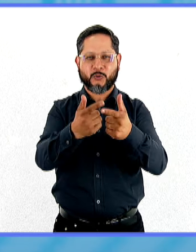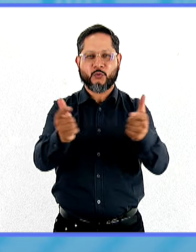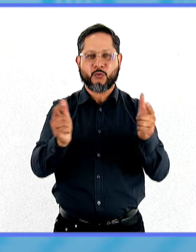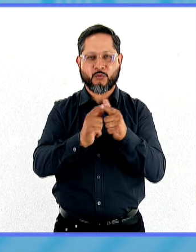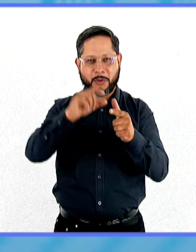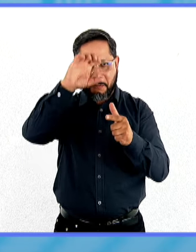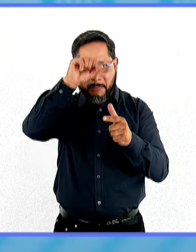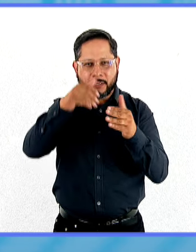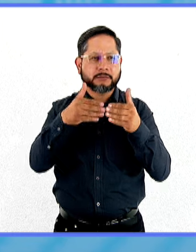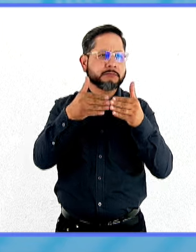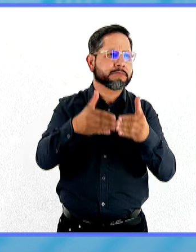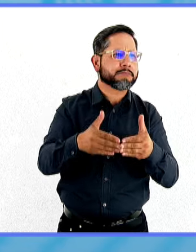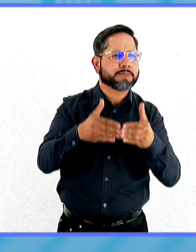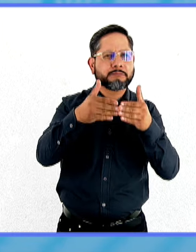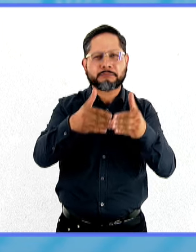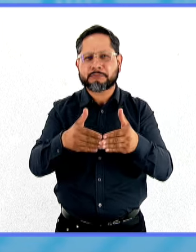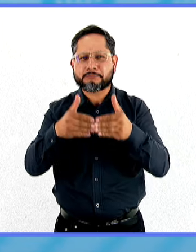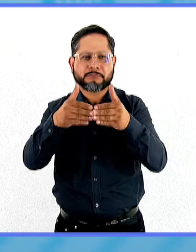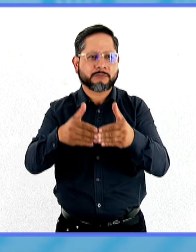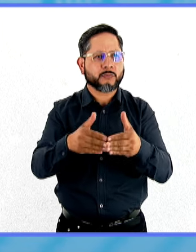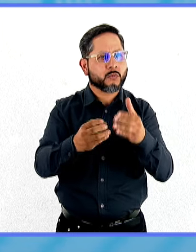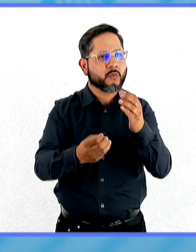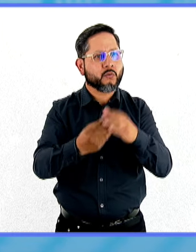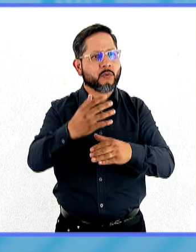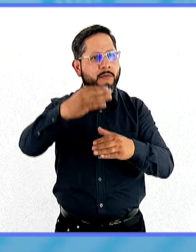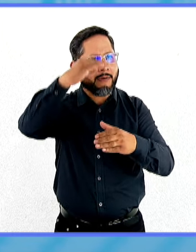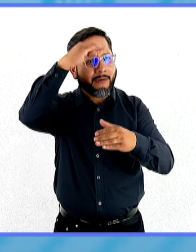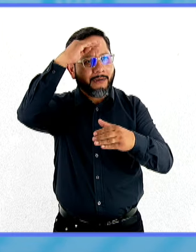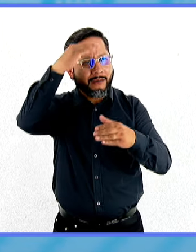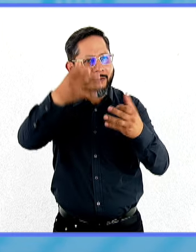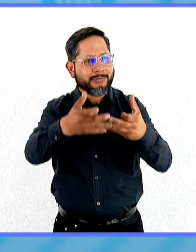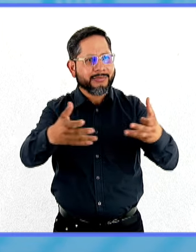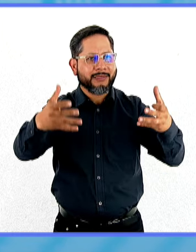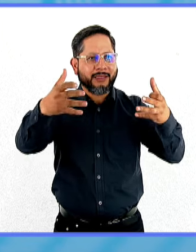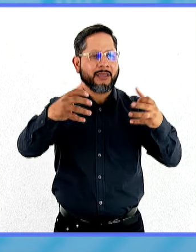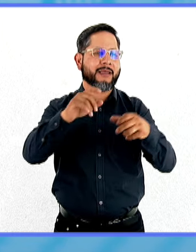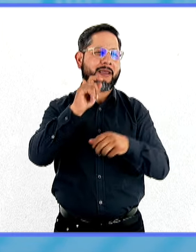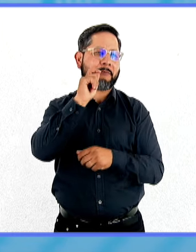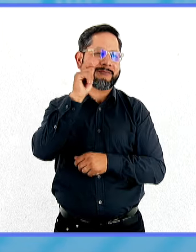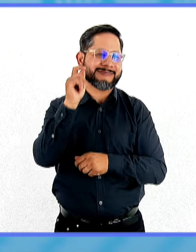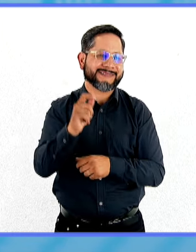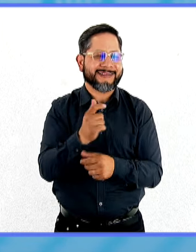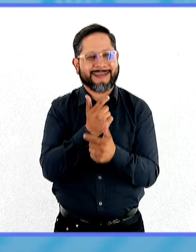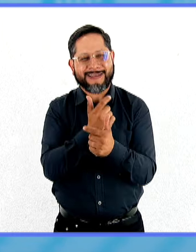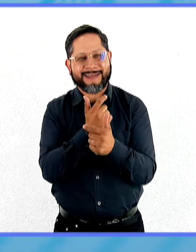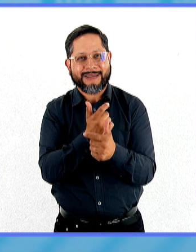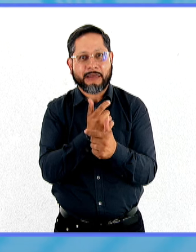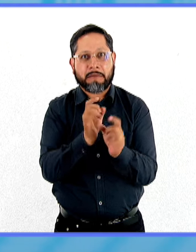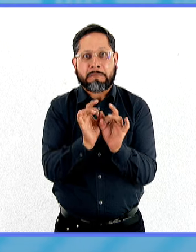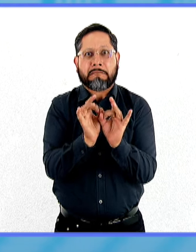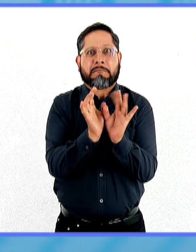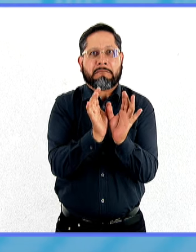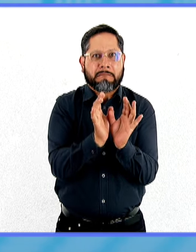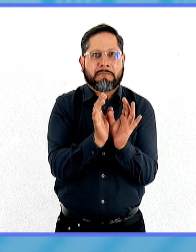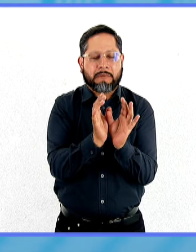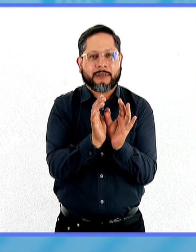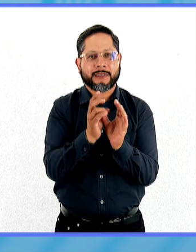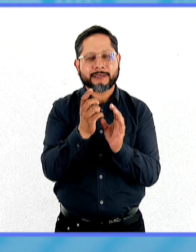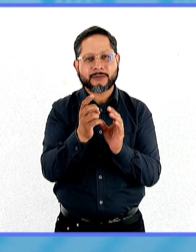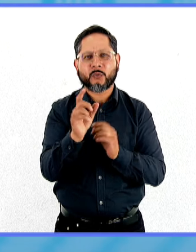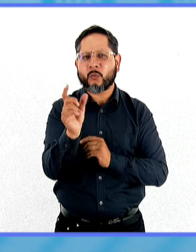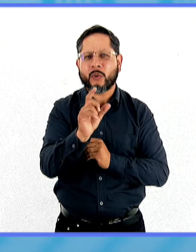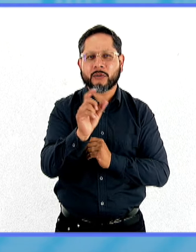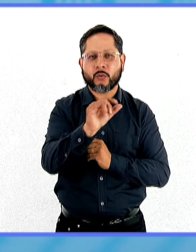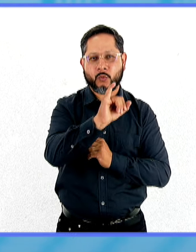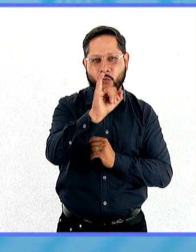que navegan por el mar en busca de nuevas tierras donde la amistad la tragedia y las risas se hacen muy entes las funciones son de